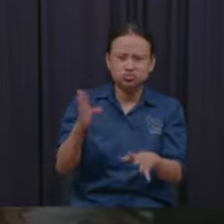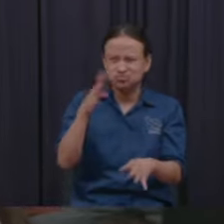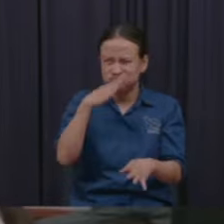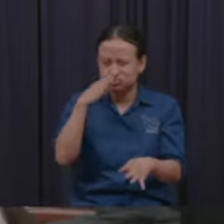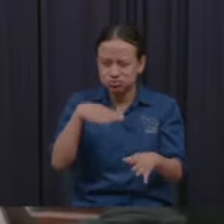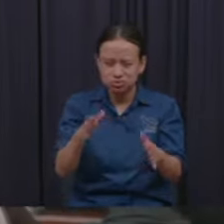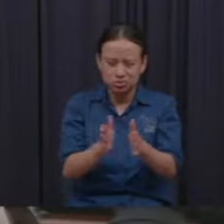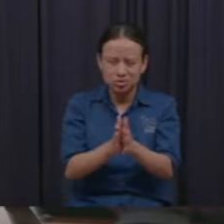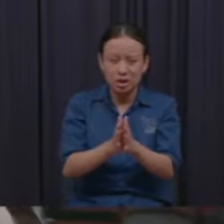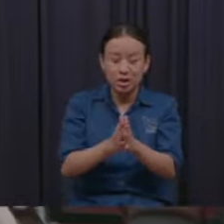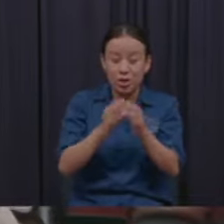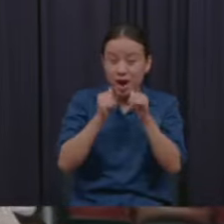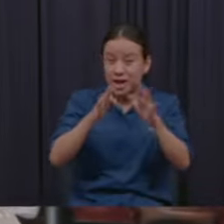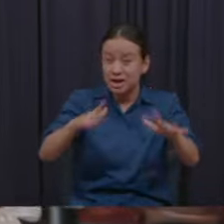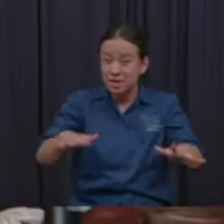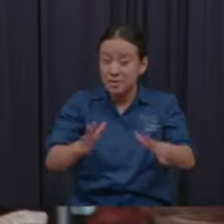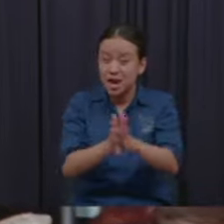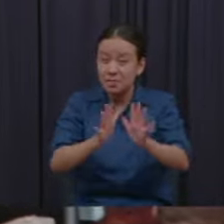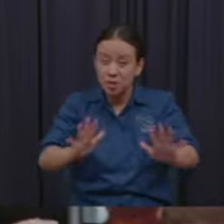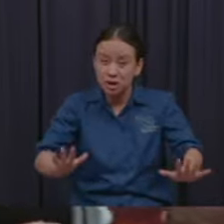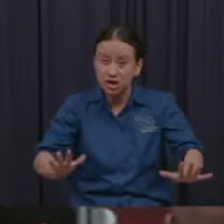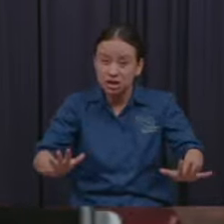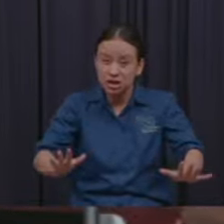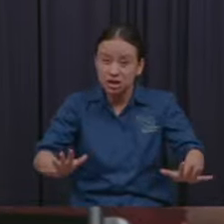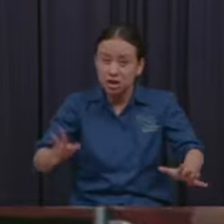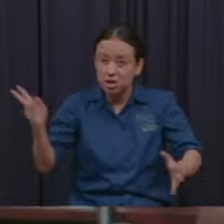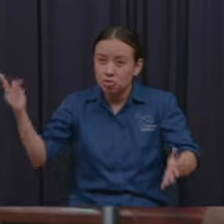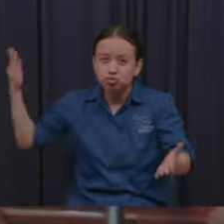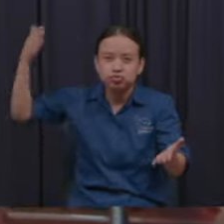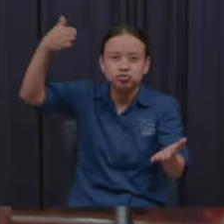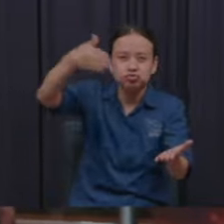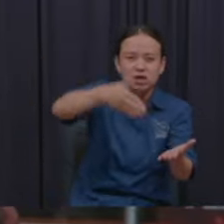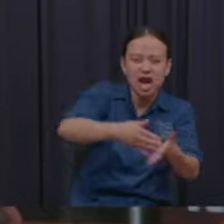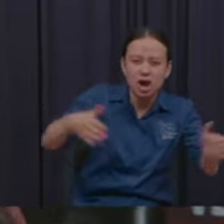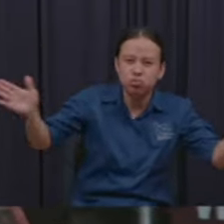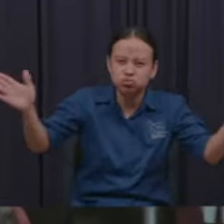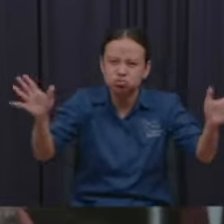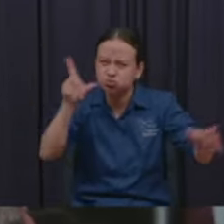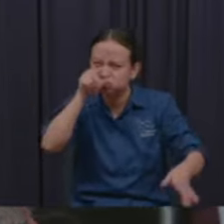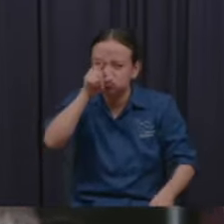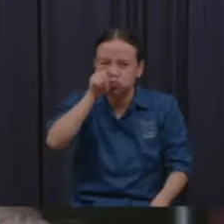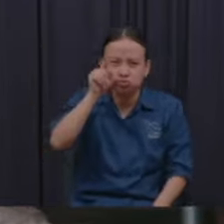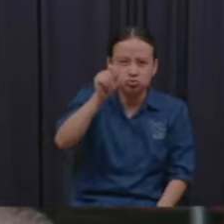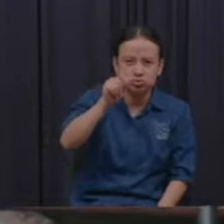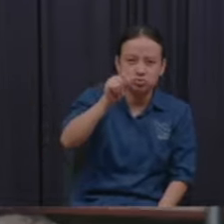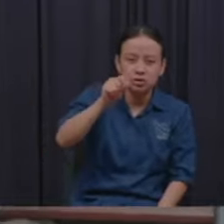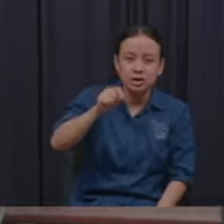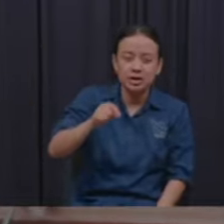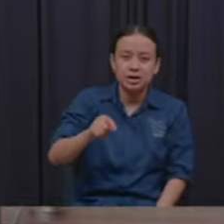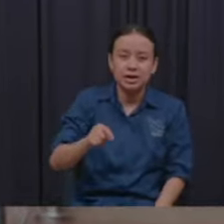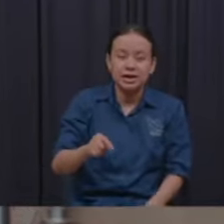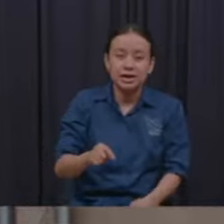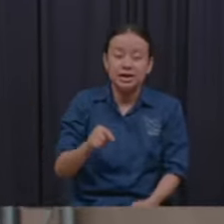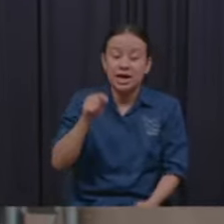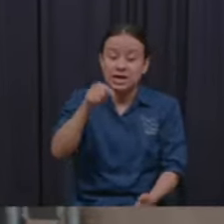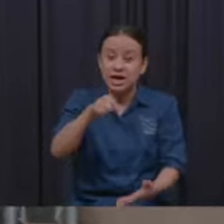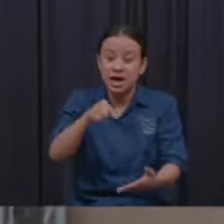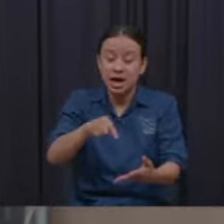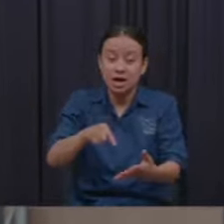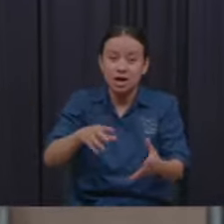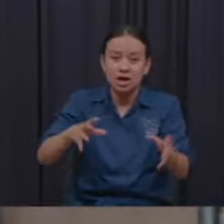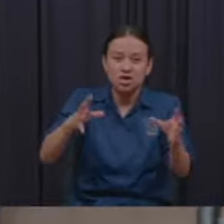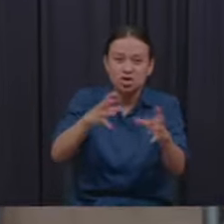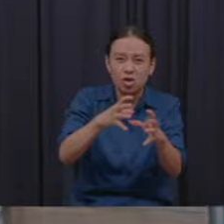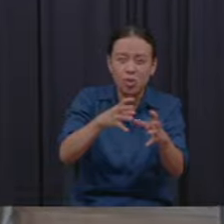algún animal muerto, enseguida los sopes empiezan a dar vueltas, se reúnen, hacen su congreso allí porque allí